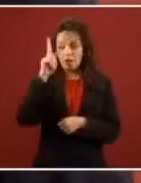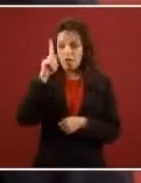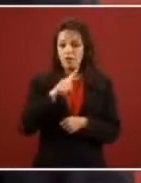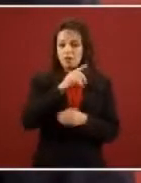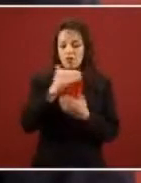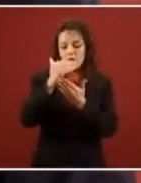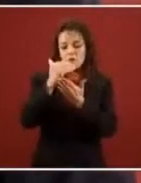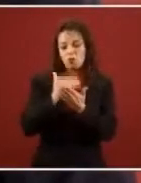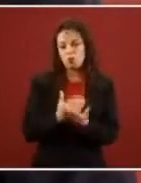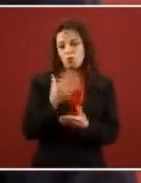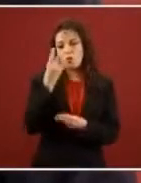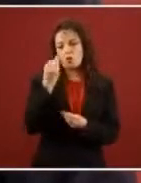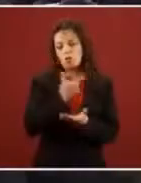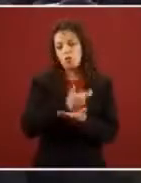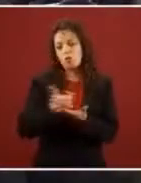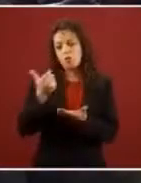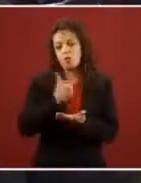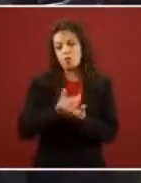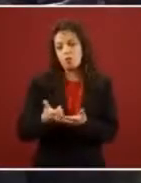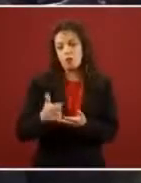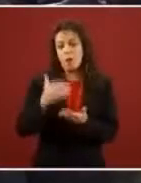mundo,